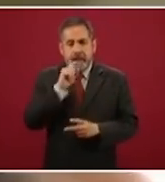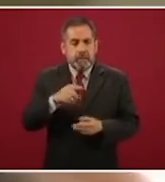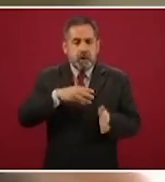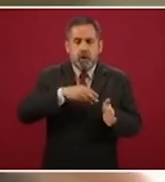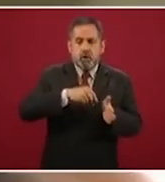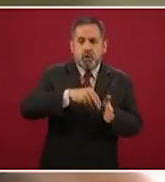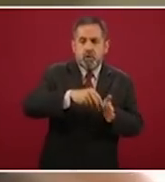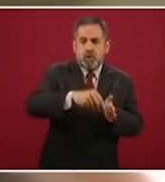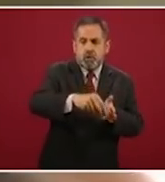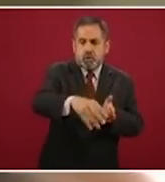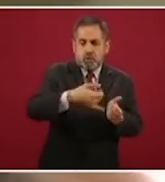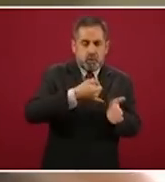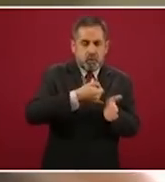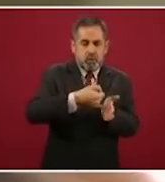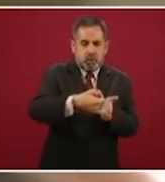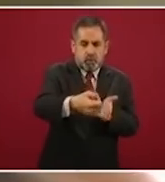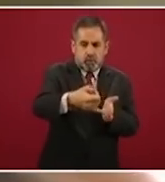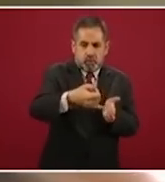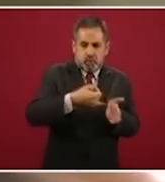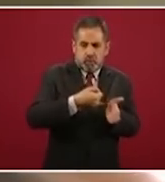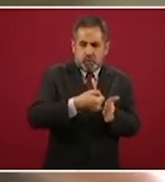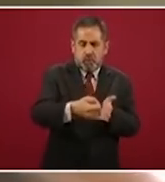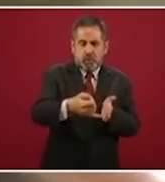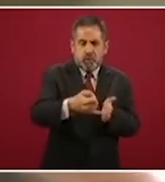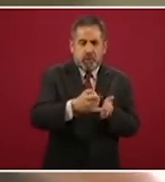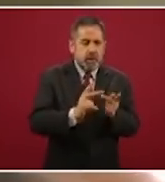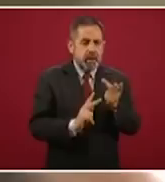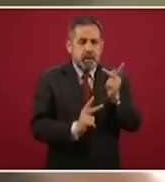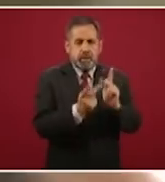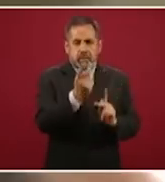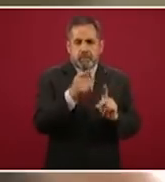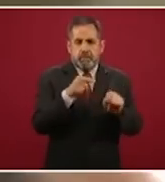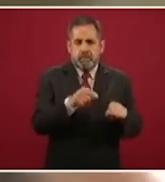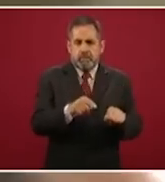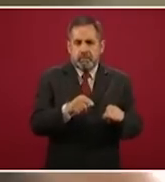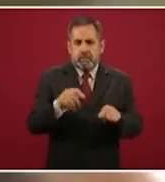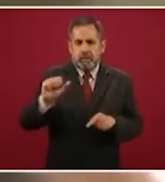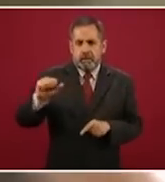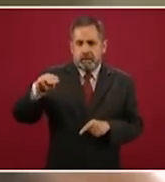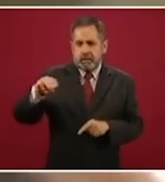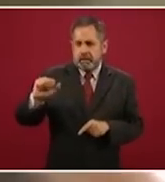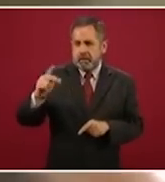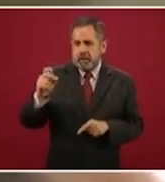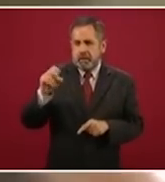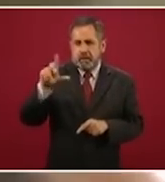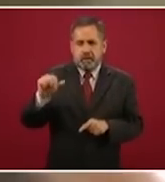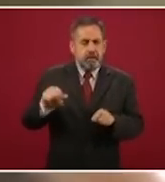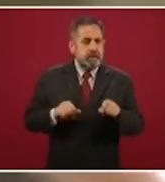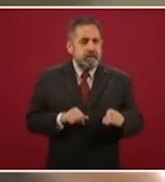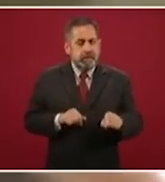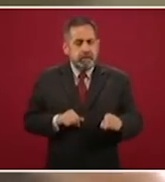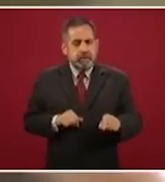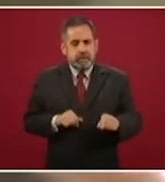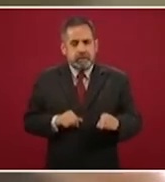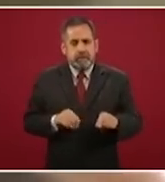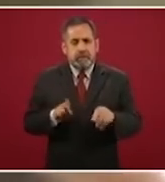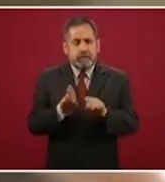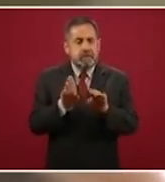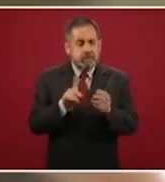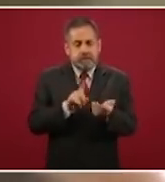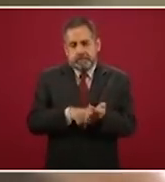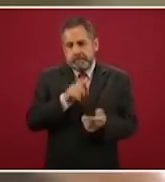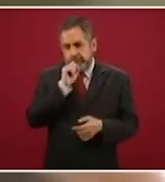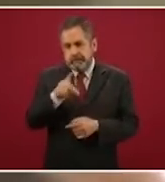cultivo de plantas de amapola. En este